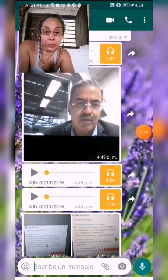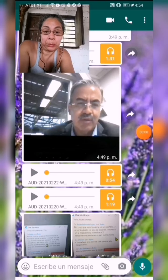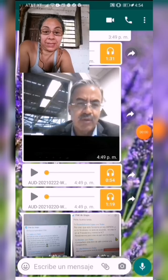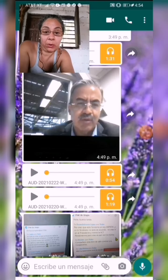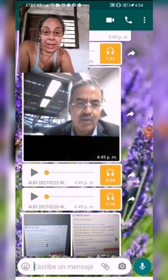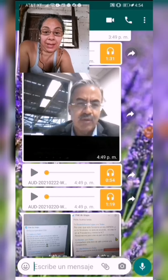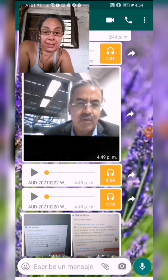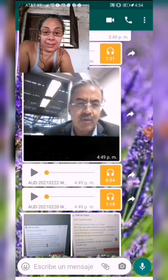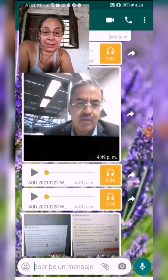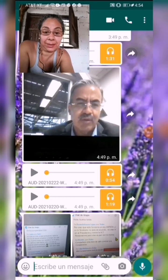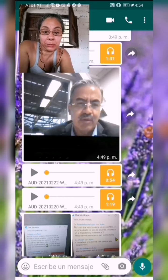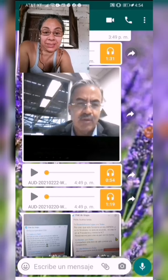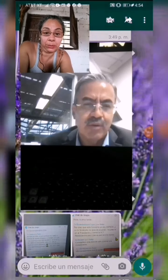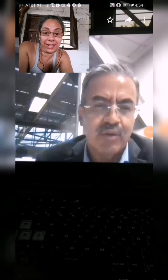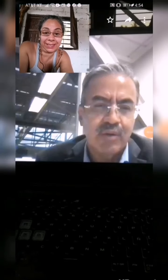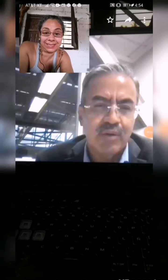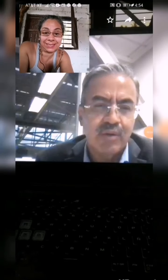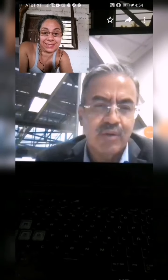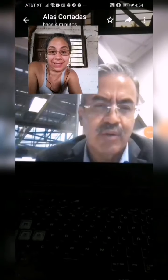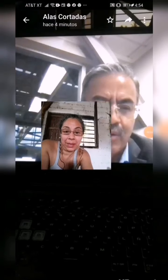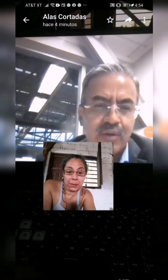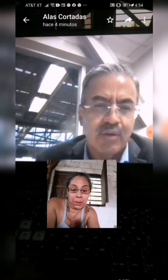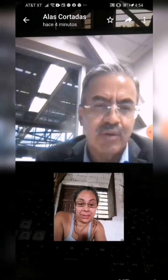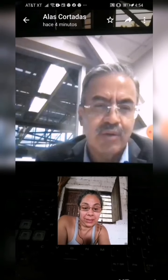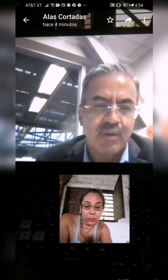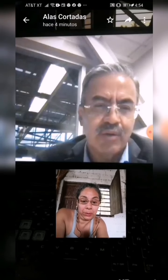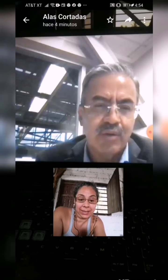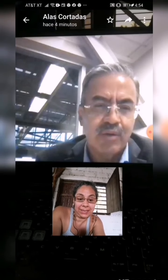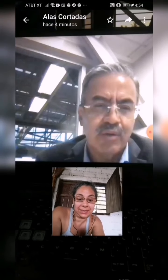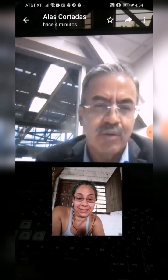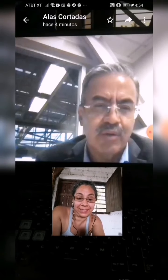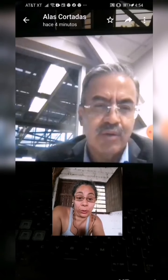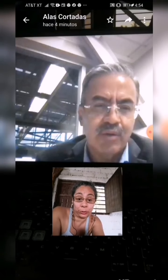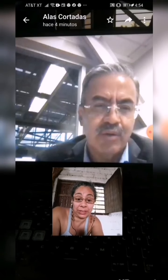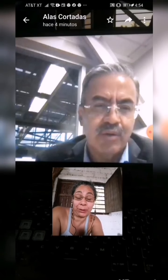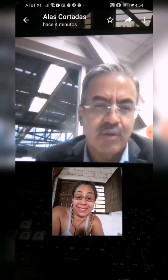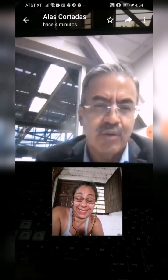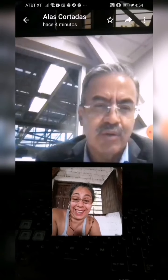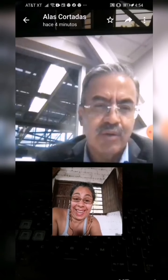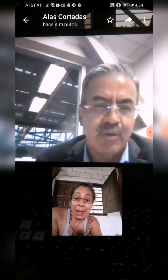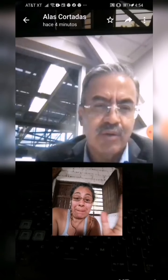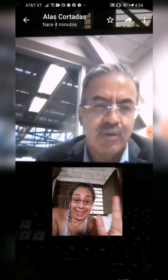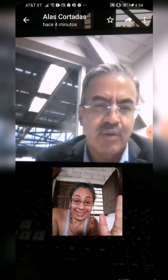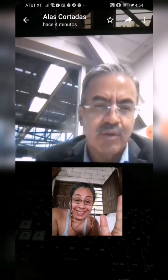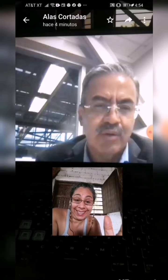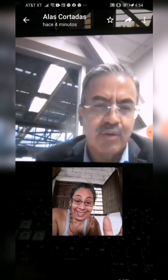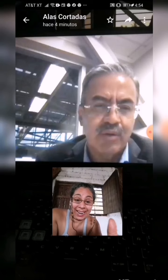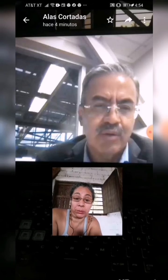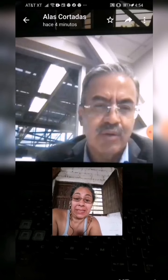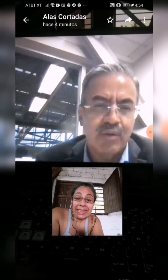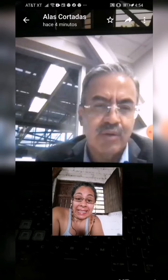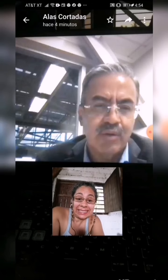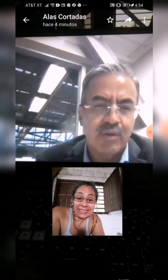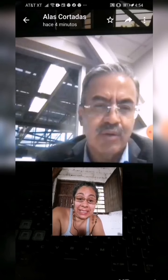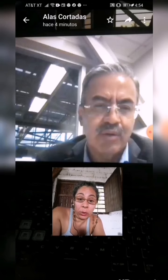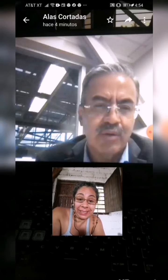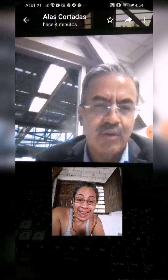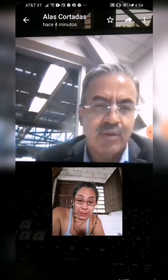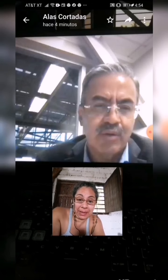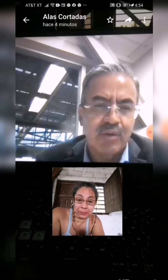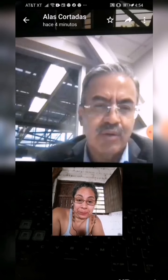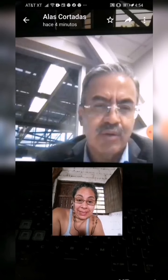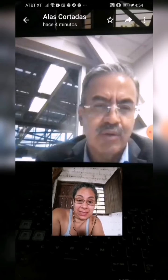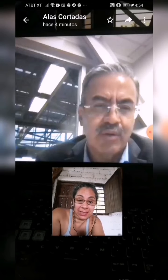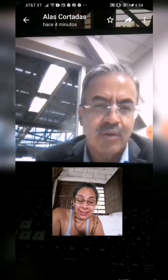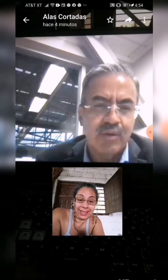Bueno, pues ahora vamos a hacer un análisis. Vamos a hacer un análisis entre todos. Ahora sí que, para que quede claro, este señor